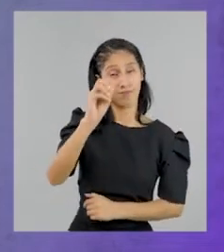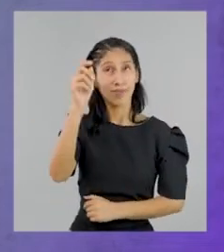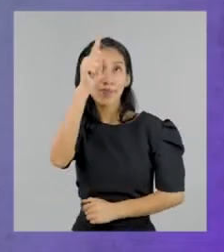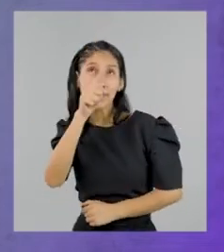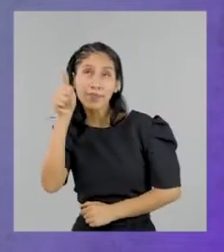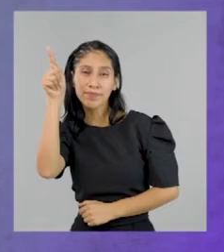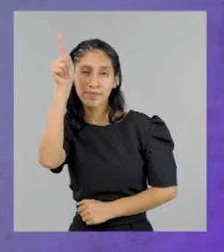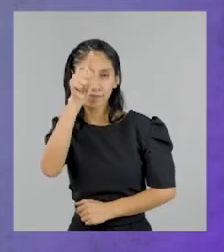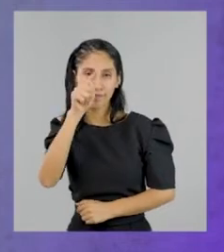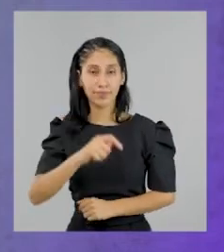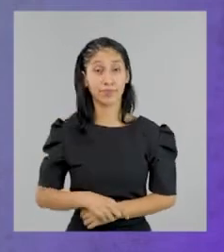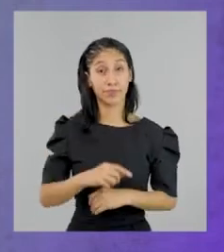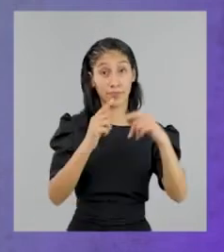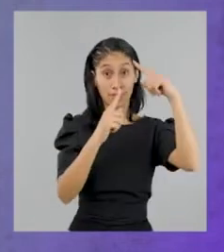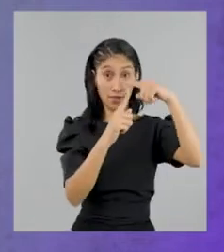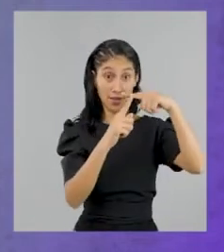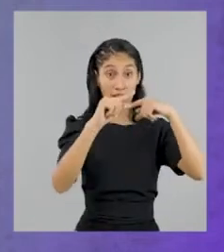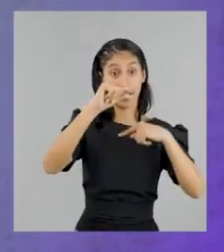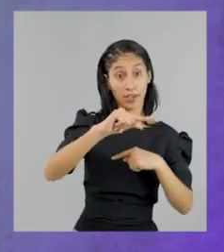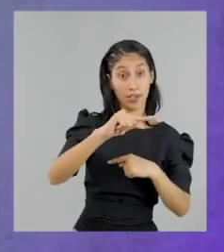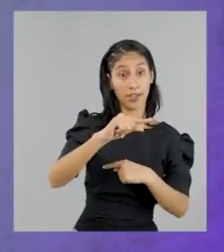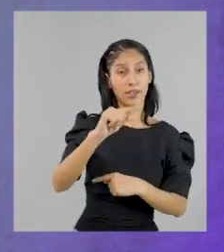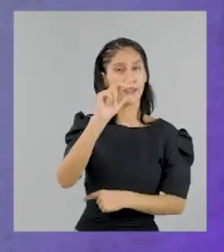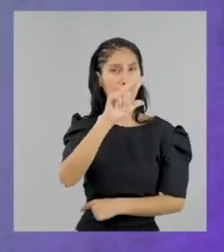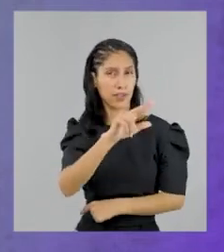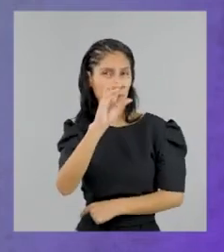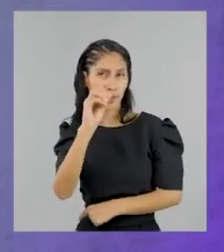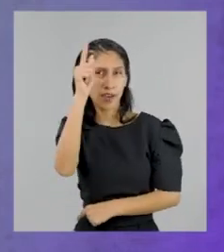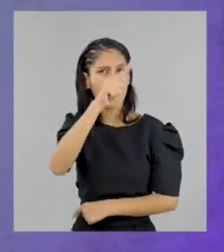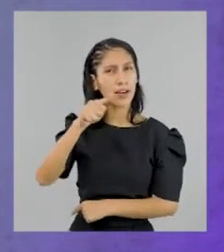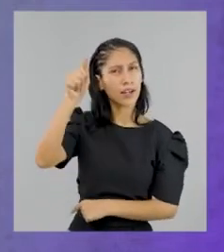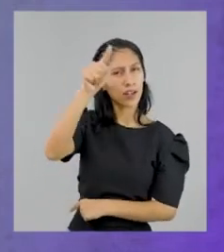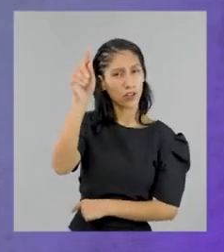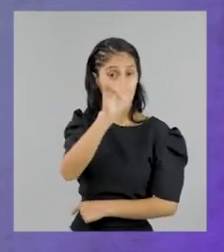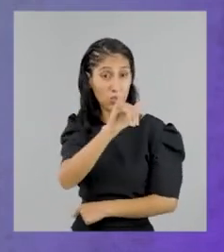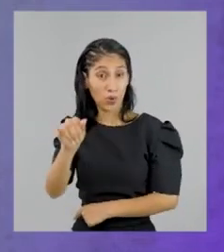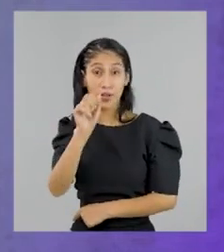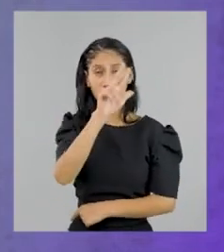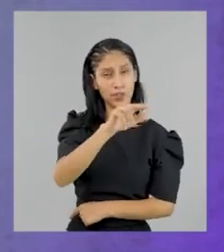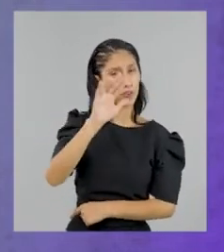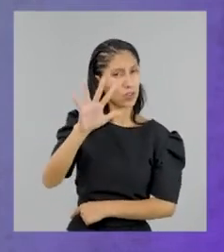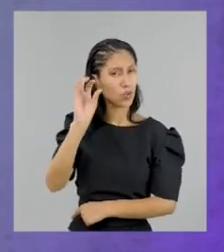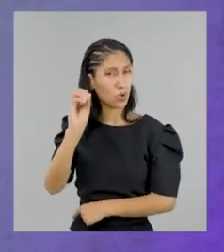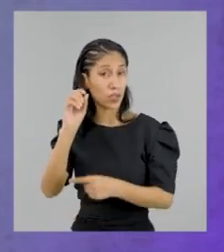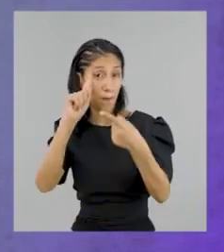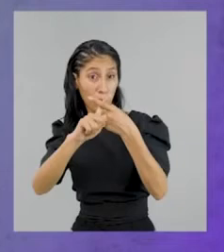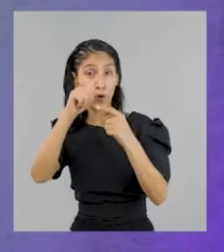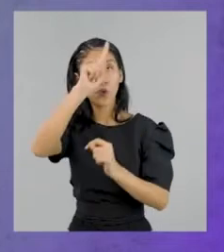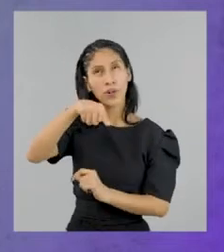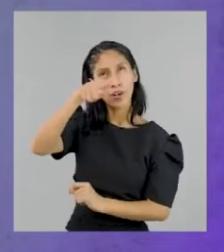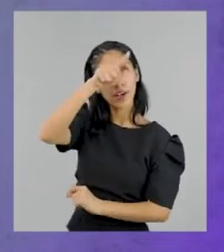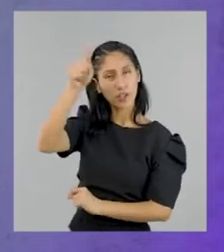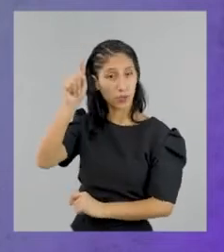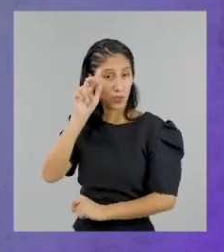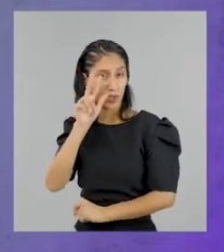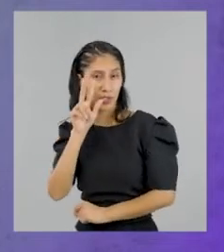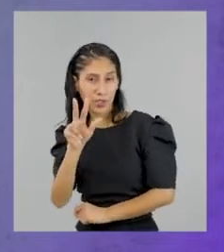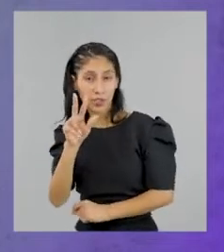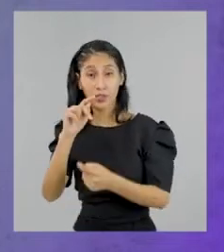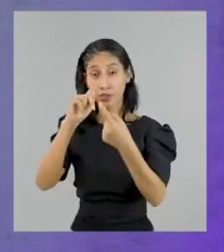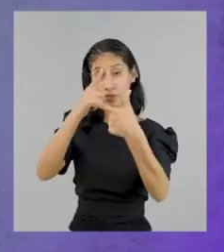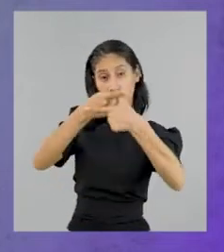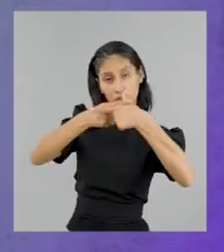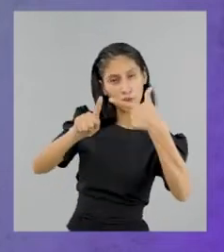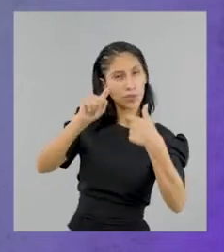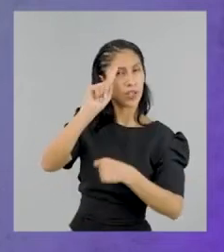de 30 grados. Tangente de 30 grados igual 350 por raíz cuadrada